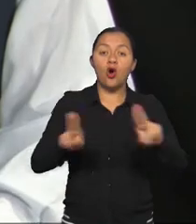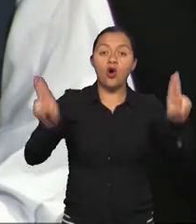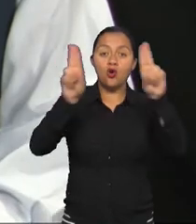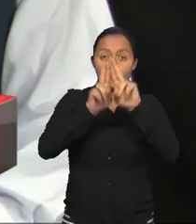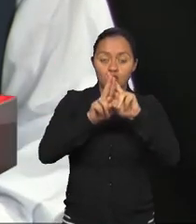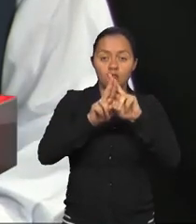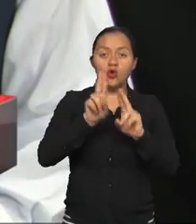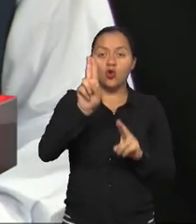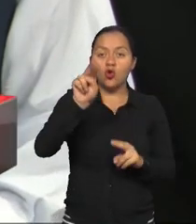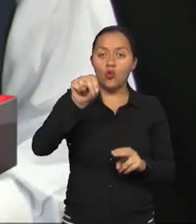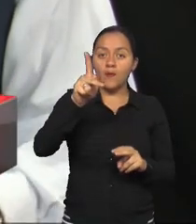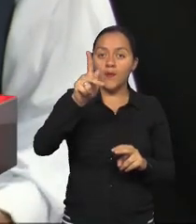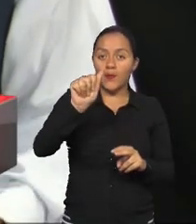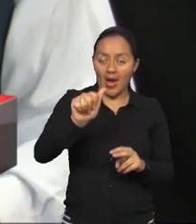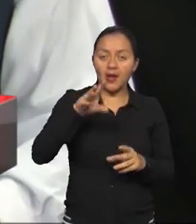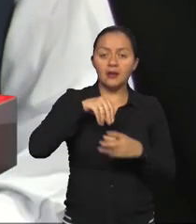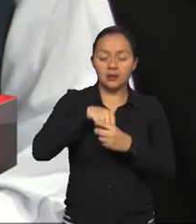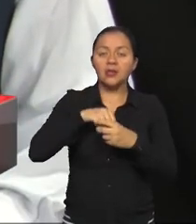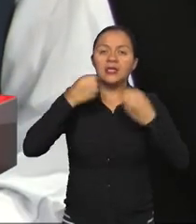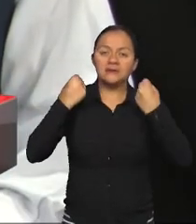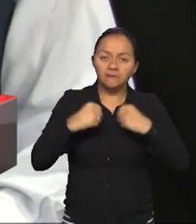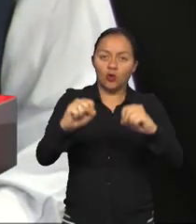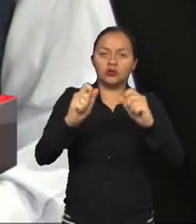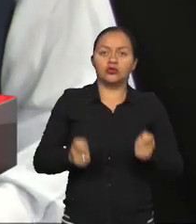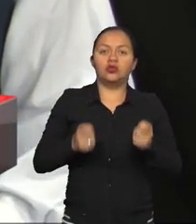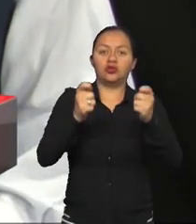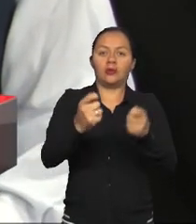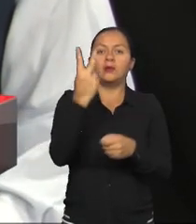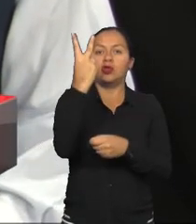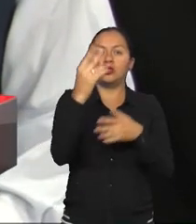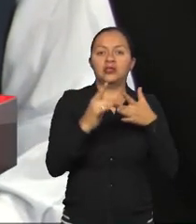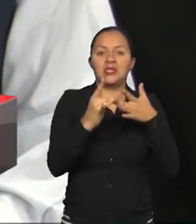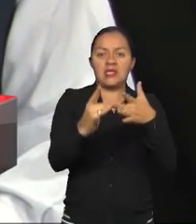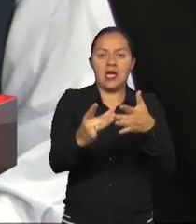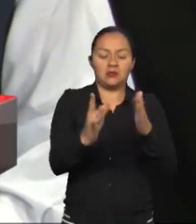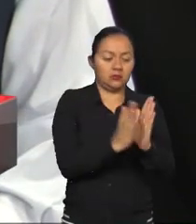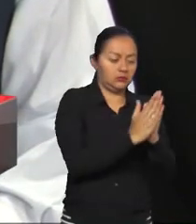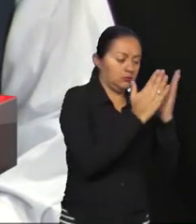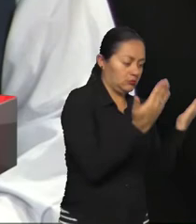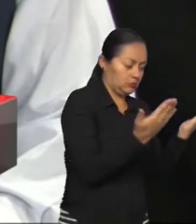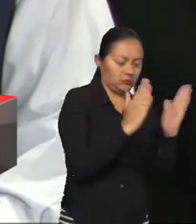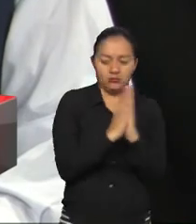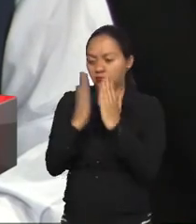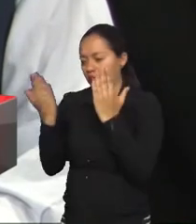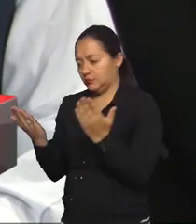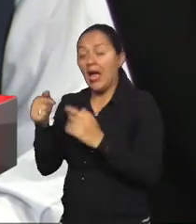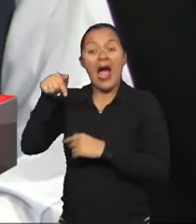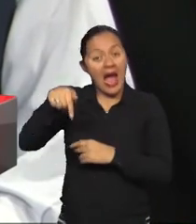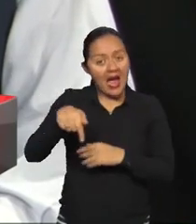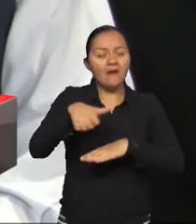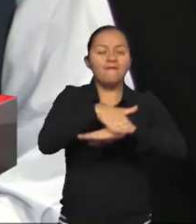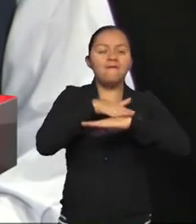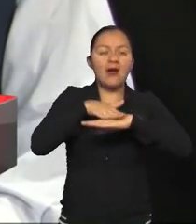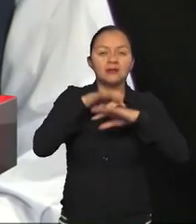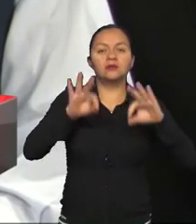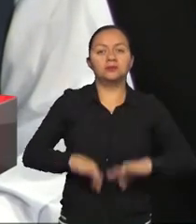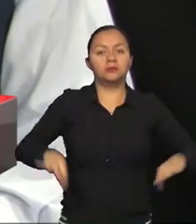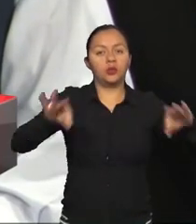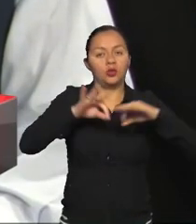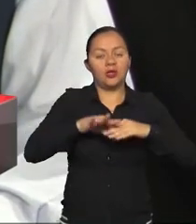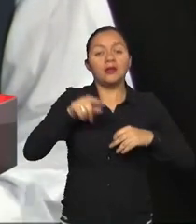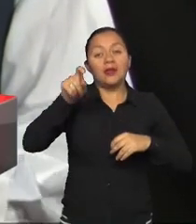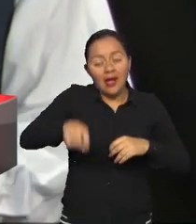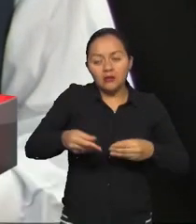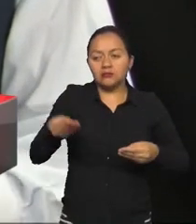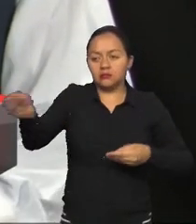un esfuerzo interesante aportando con guías. Con guías que son caminos básicos por donde pueden transitar las personas hasta llegar a lugares